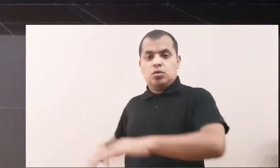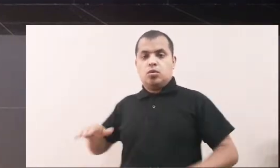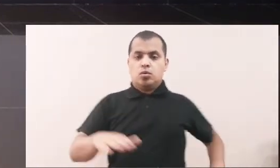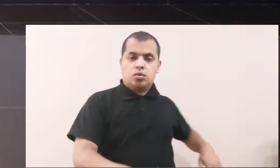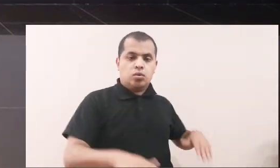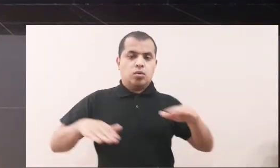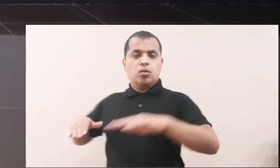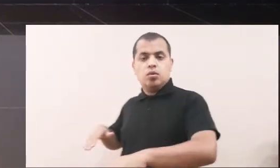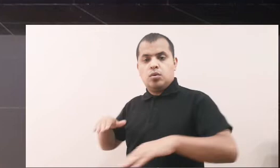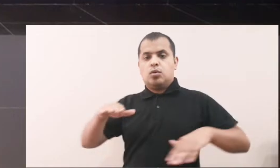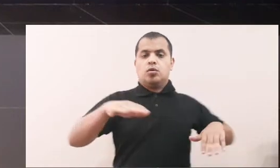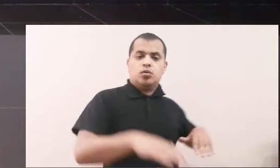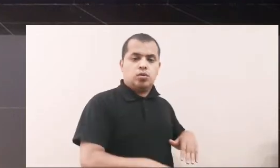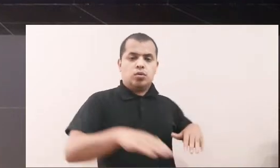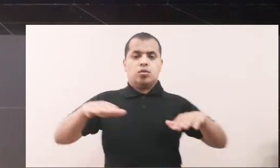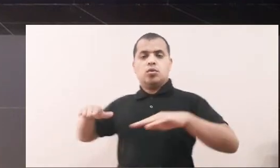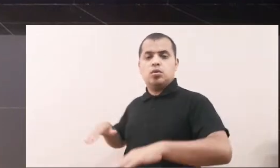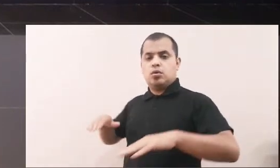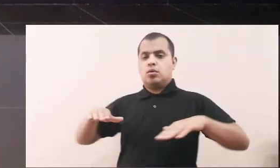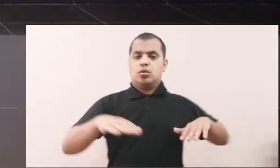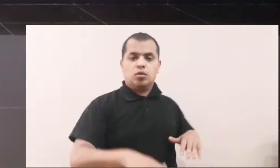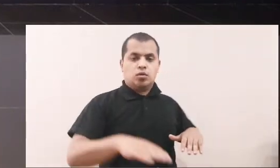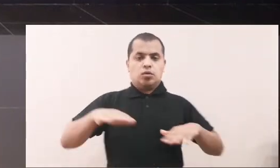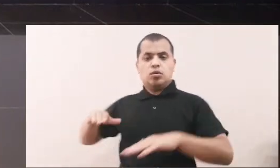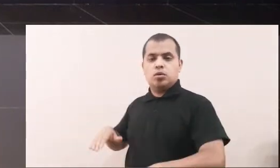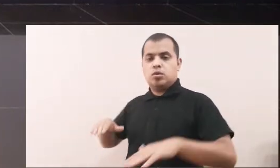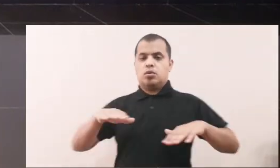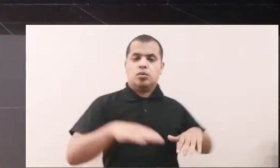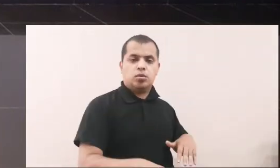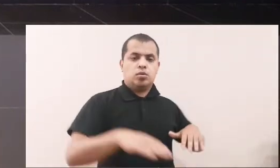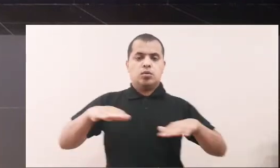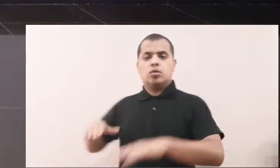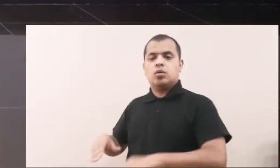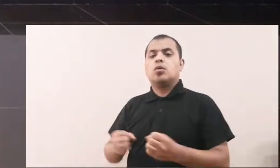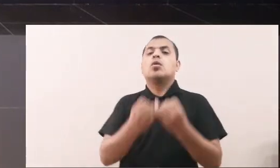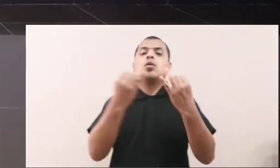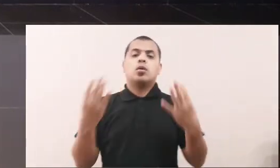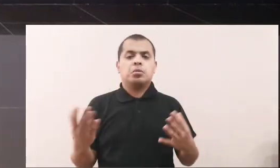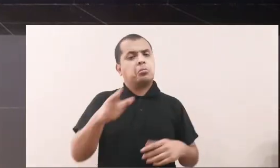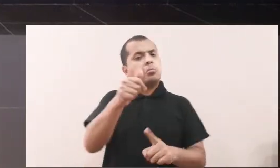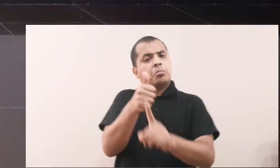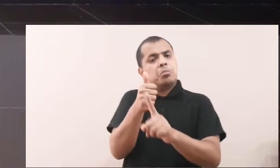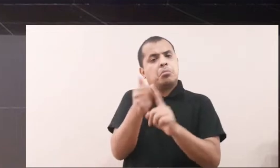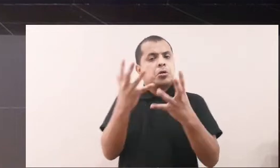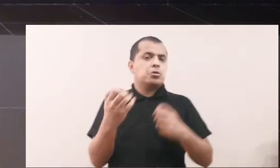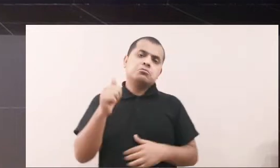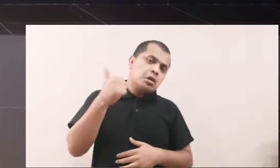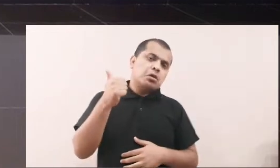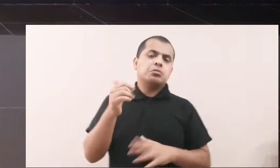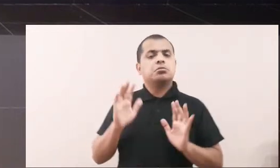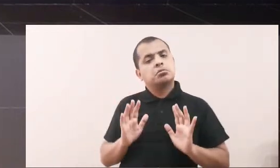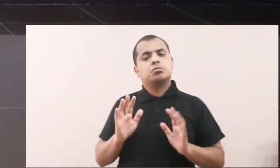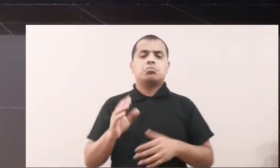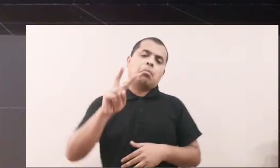sitio y la mano toca la rodilla contraria. ¿Cuántas veces? Lo que deseen. 10